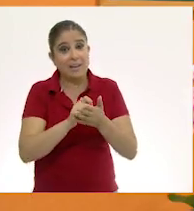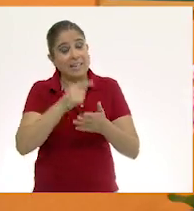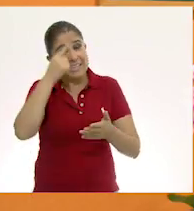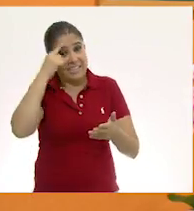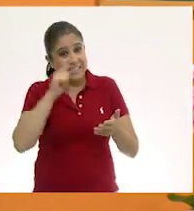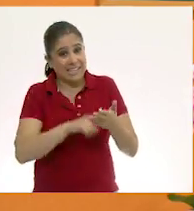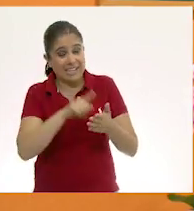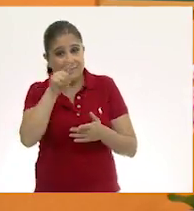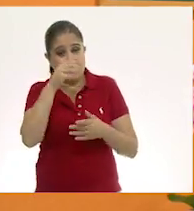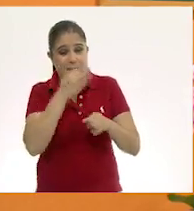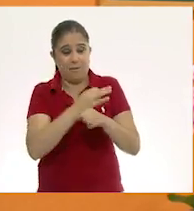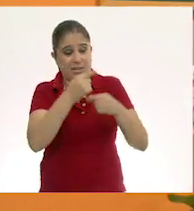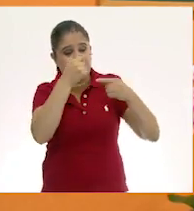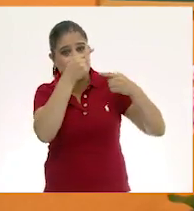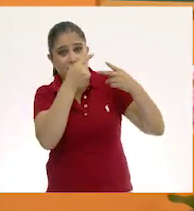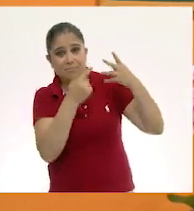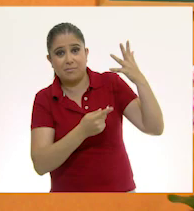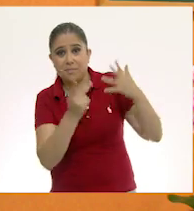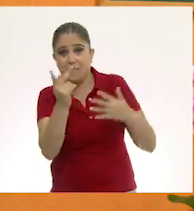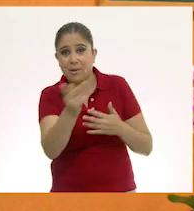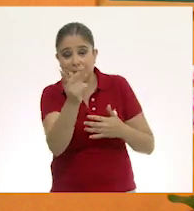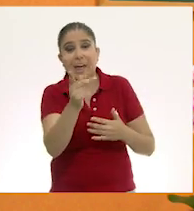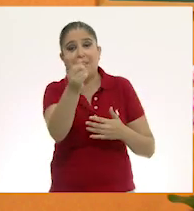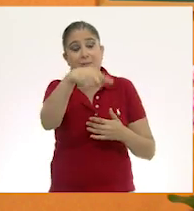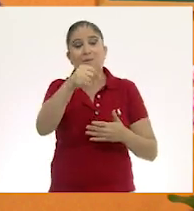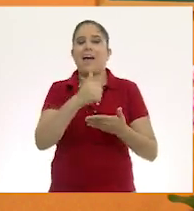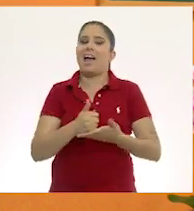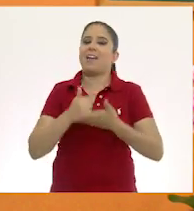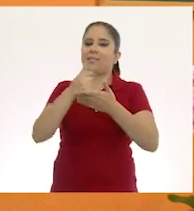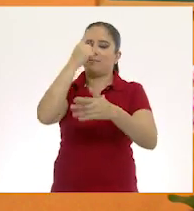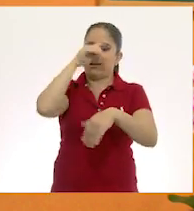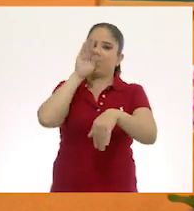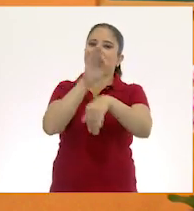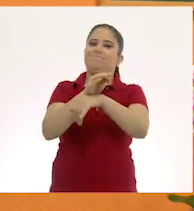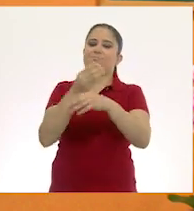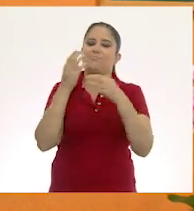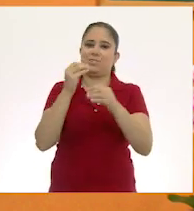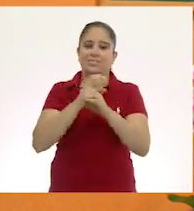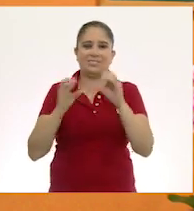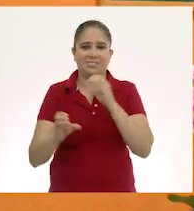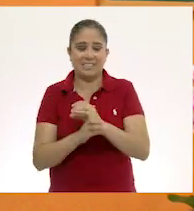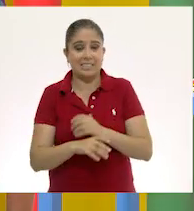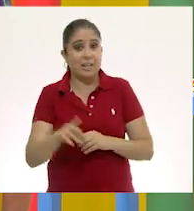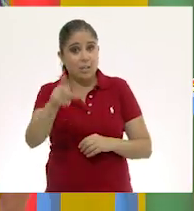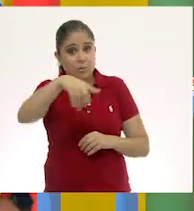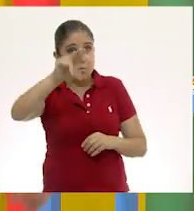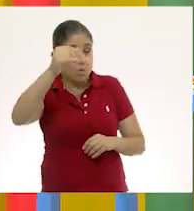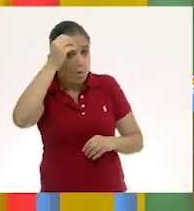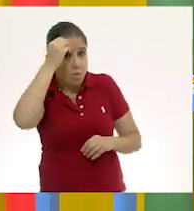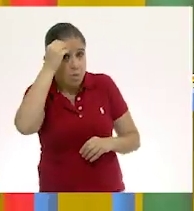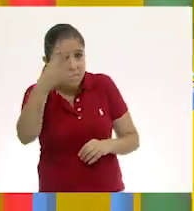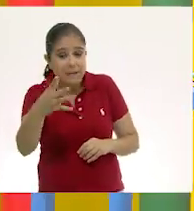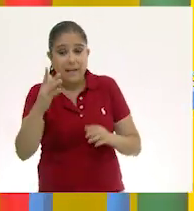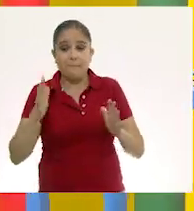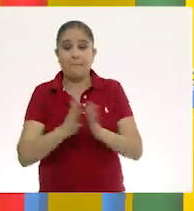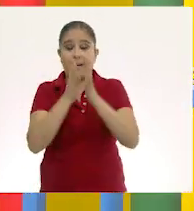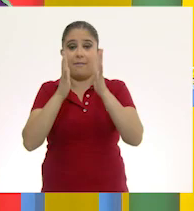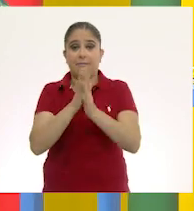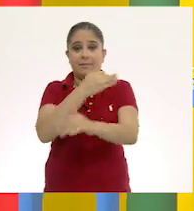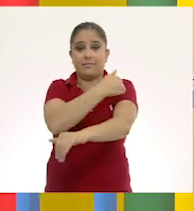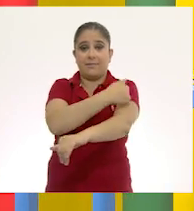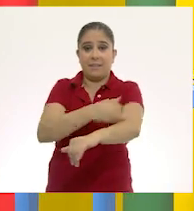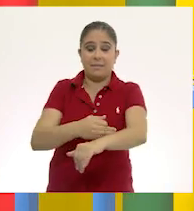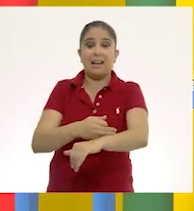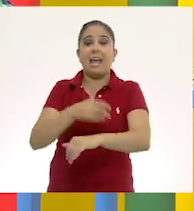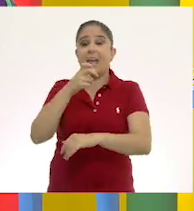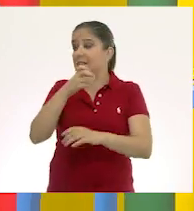creo que los puntos que nos acaba de dar Feferefe nos van a ayudar para muchísimas cosas. Sí, no olviden invitar a su familia a participar.